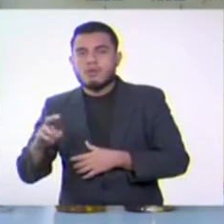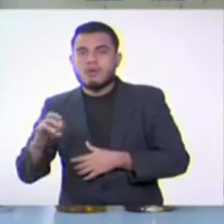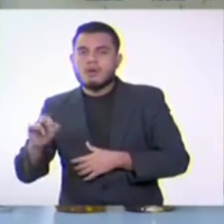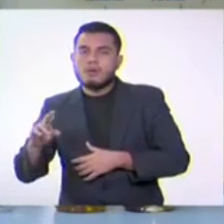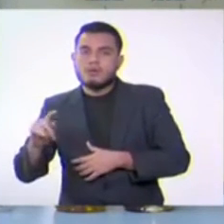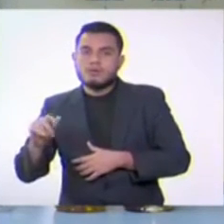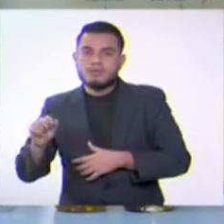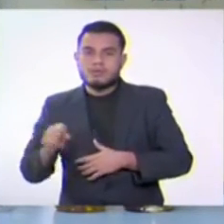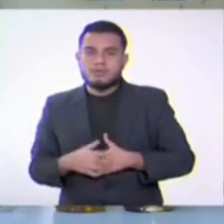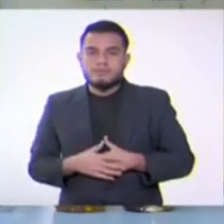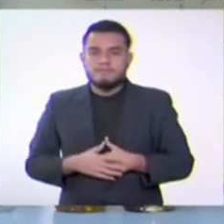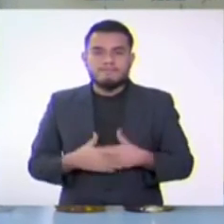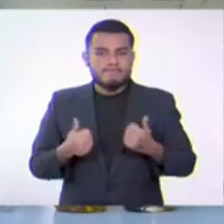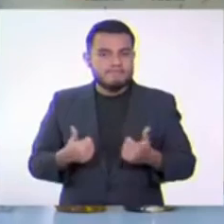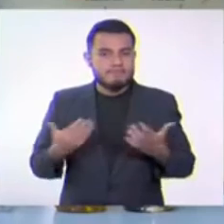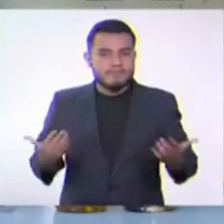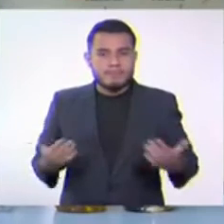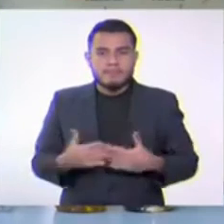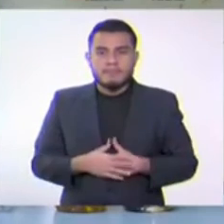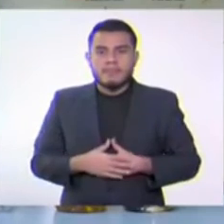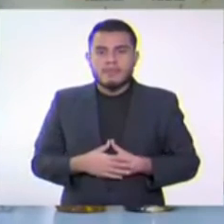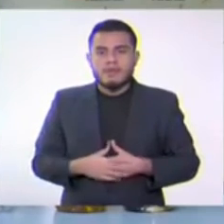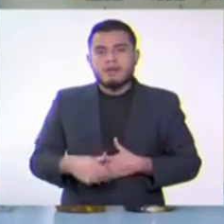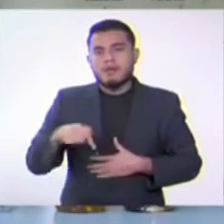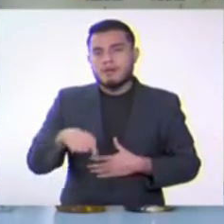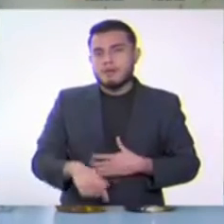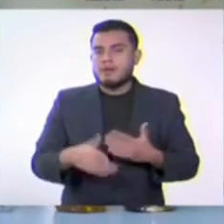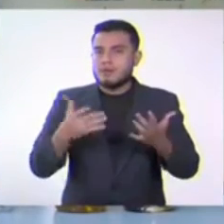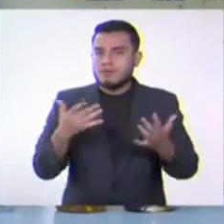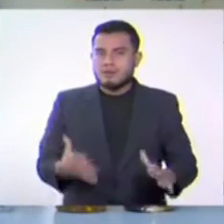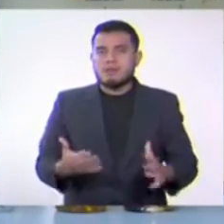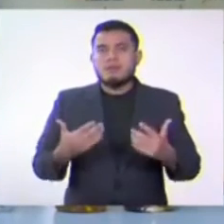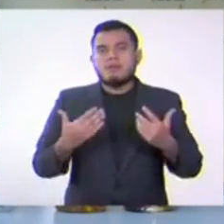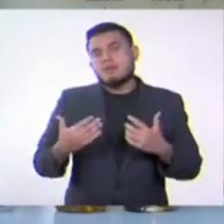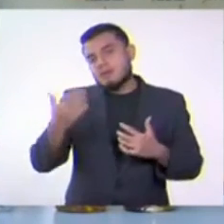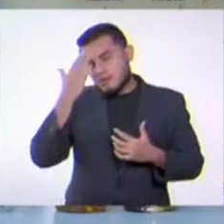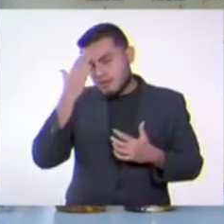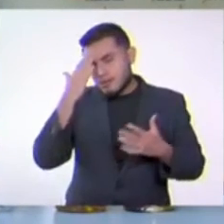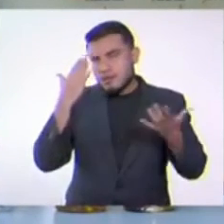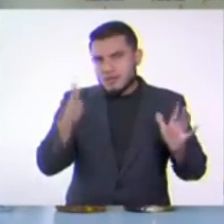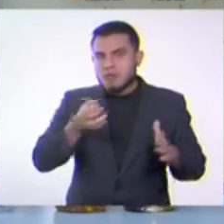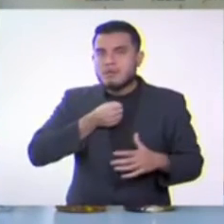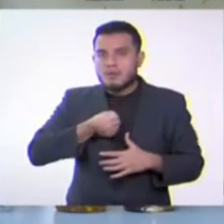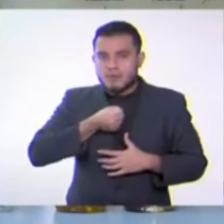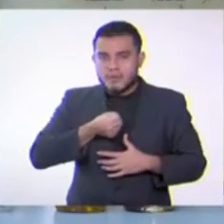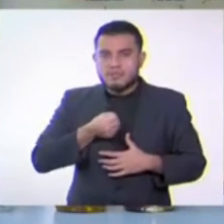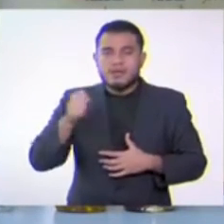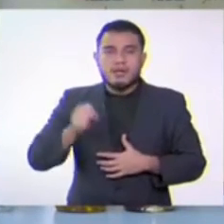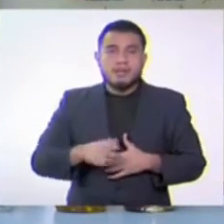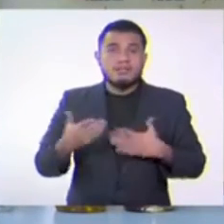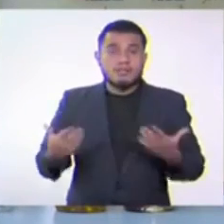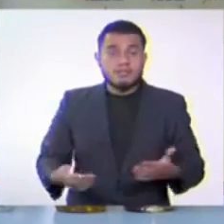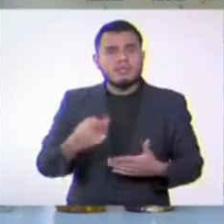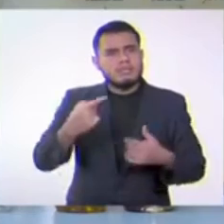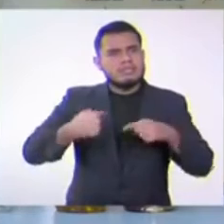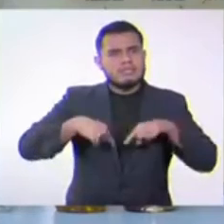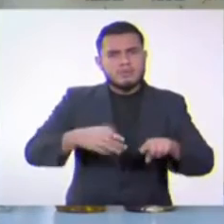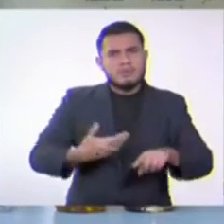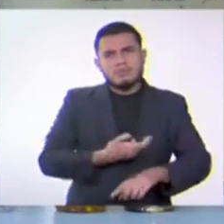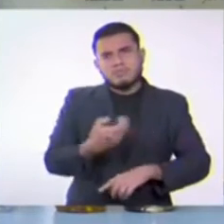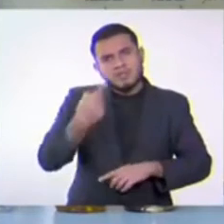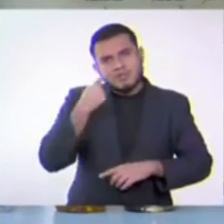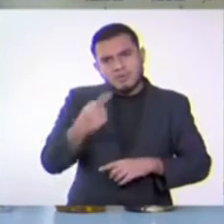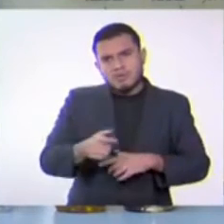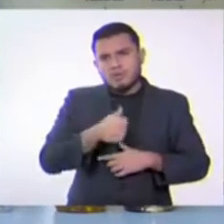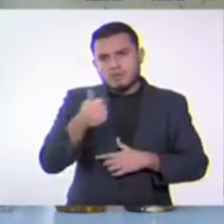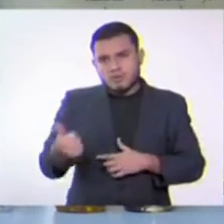eucariotas. Bien, ahora ya tenemos bastante información, así que seguiremos viendo lo